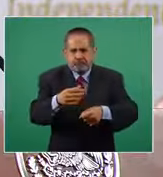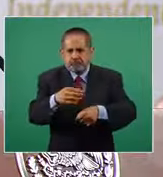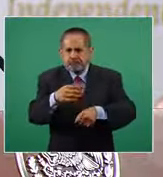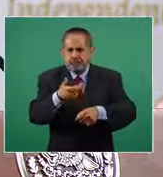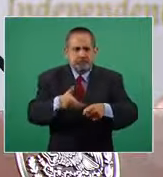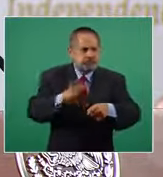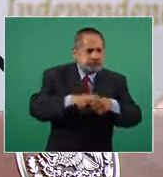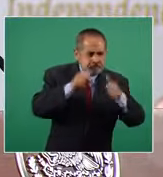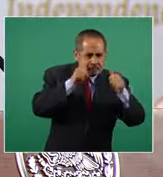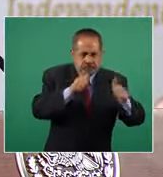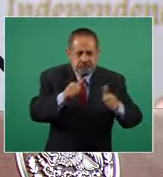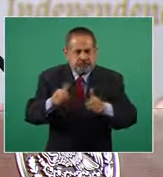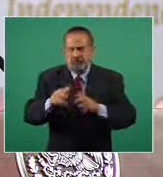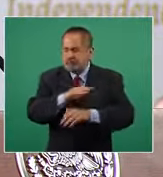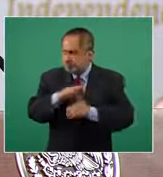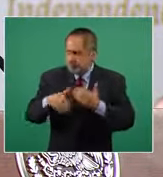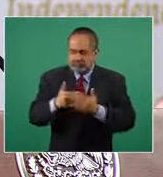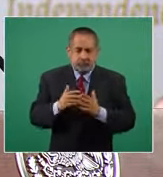si